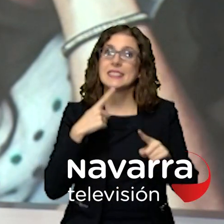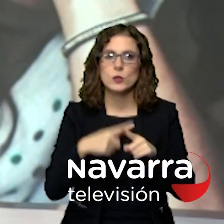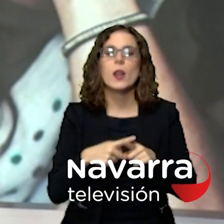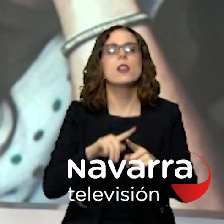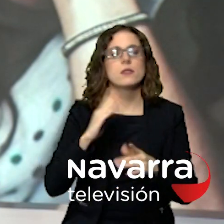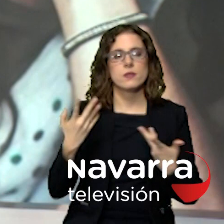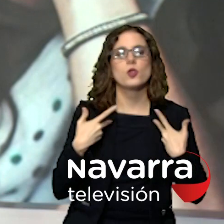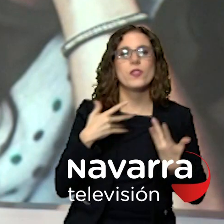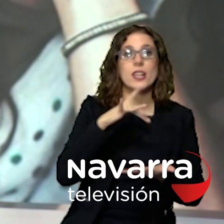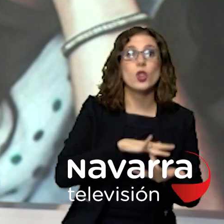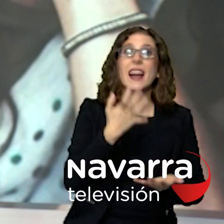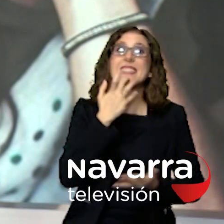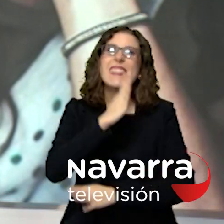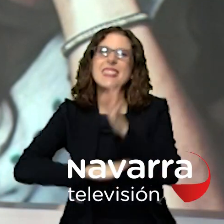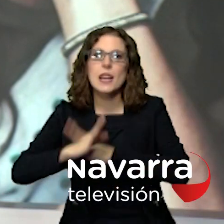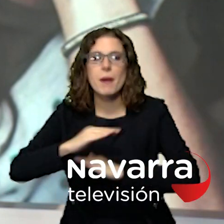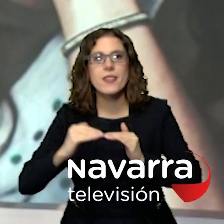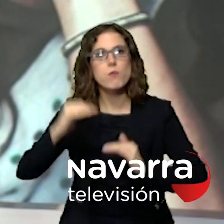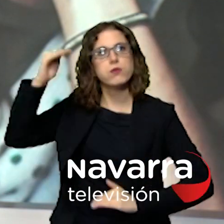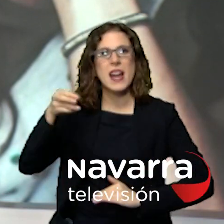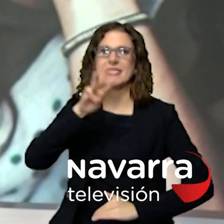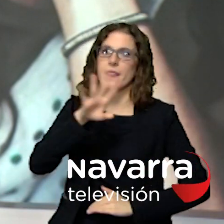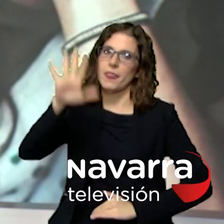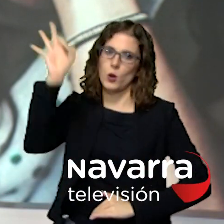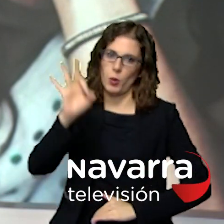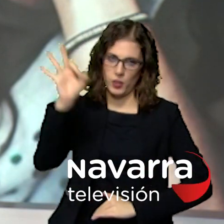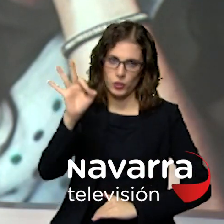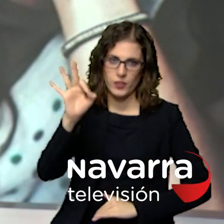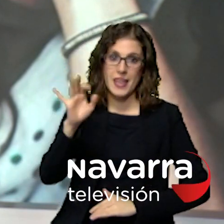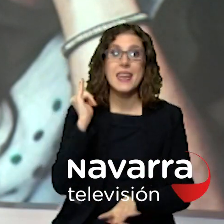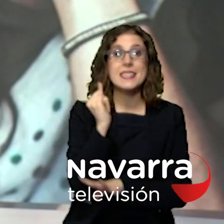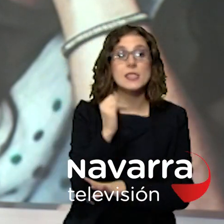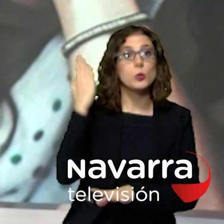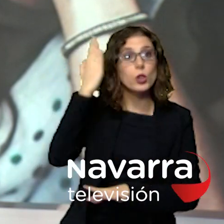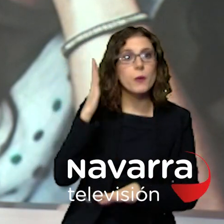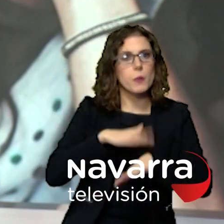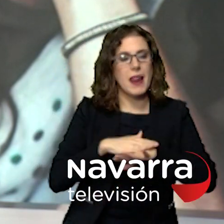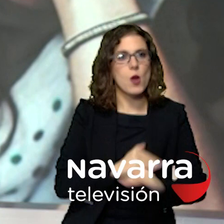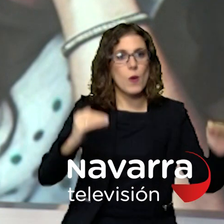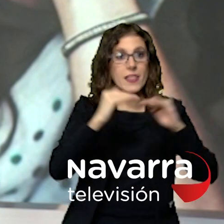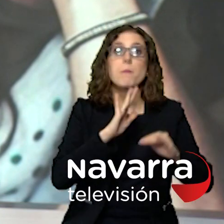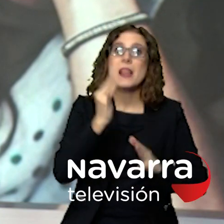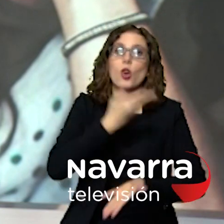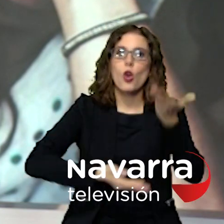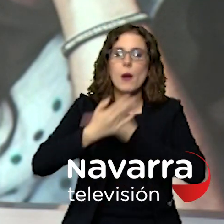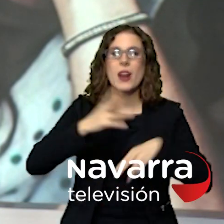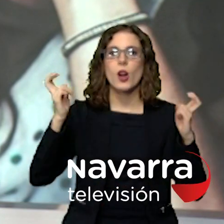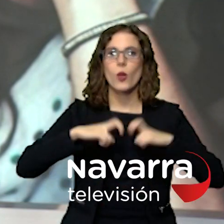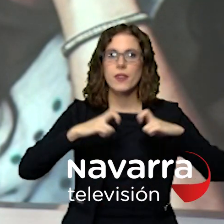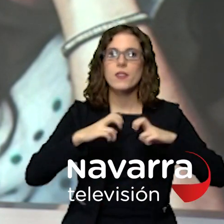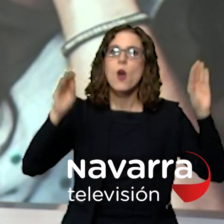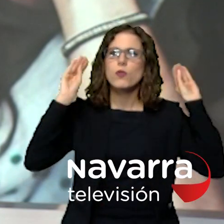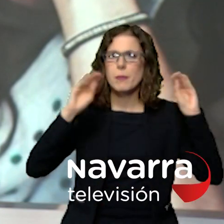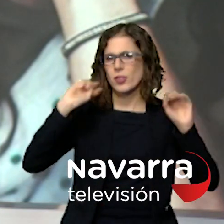% en mujeres con discapacidad. El Instituto Navarro para la Igualdad, en colaboración con COCENFE, está organizando varias formaciones sobre